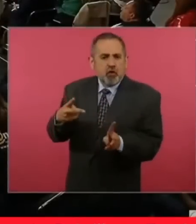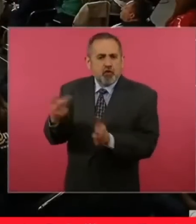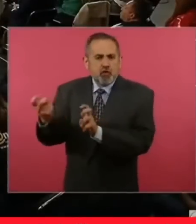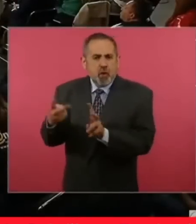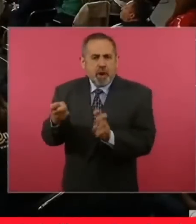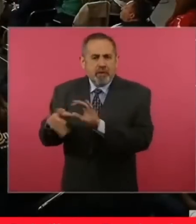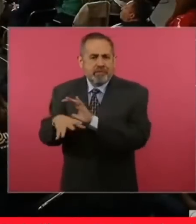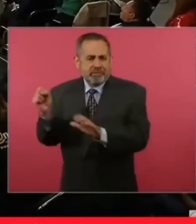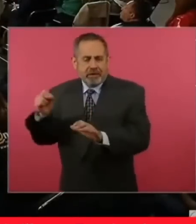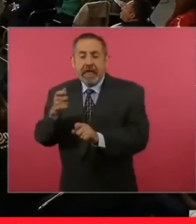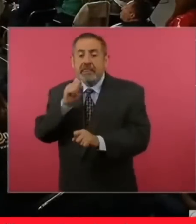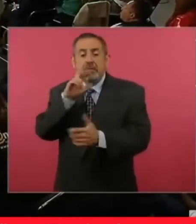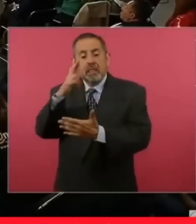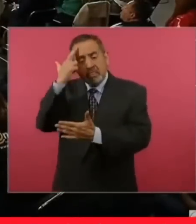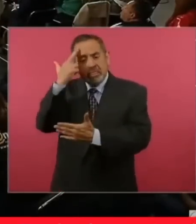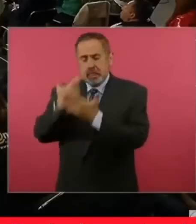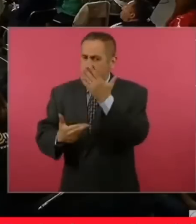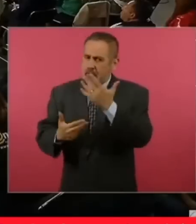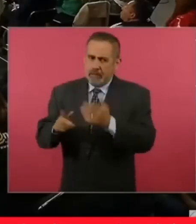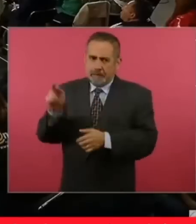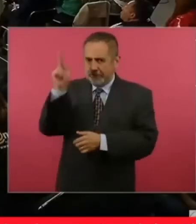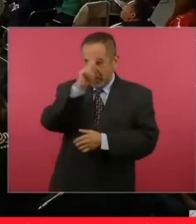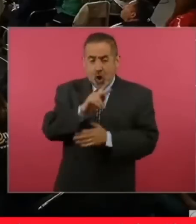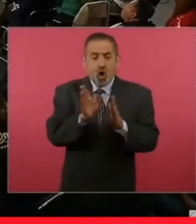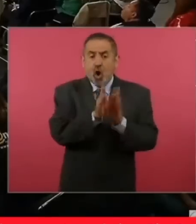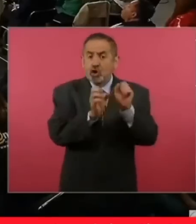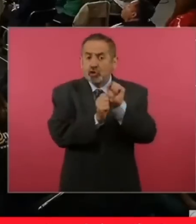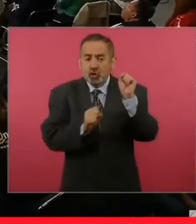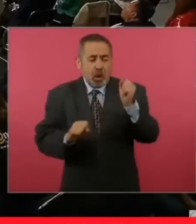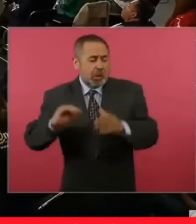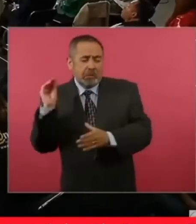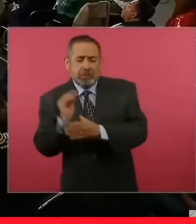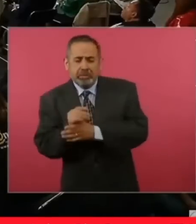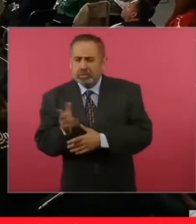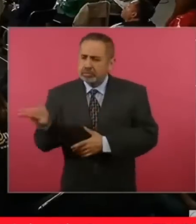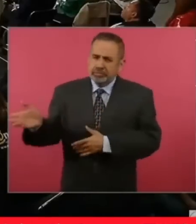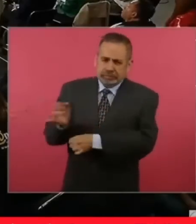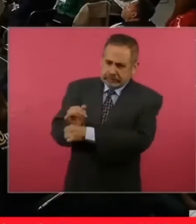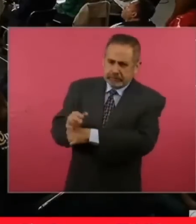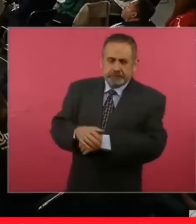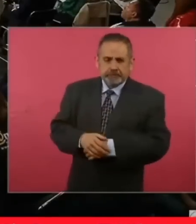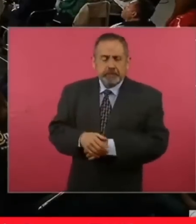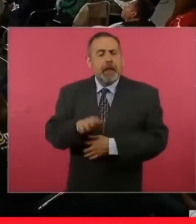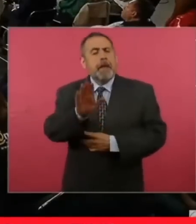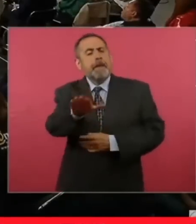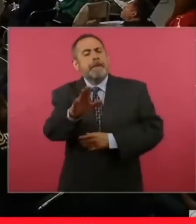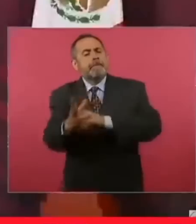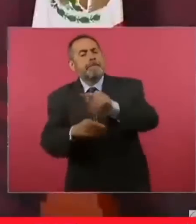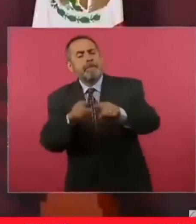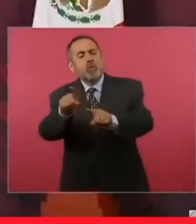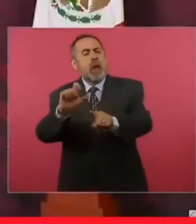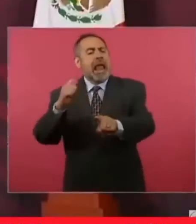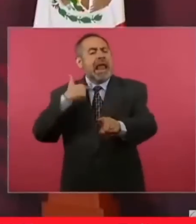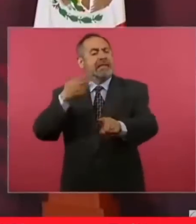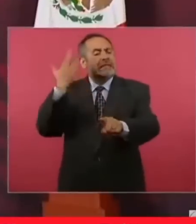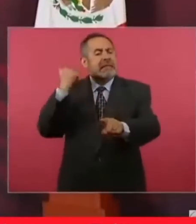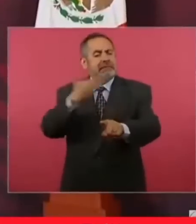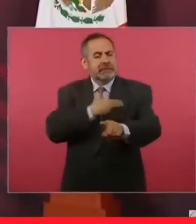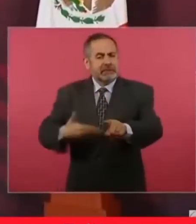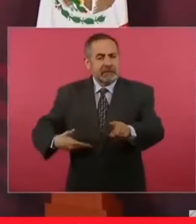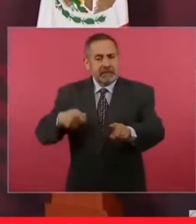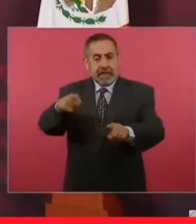por violaciones flagrantes a la Constitución. Usted que ha estado en el mismo lugar, don Vicente, ¿los generales le ordenaban qué